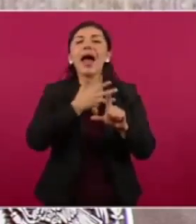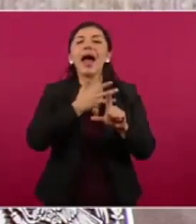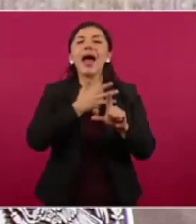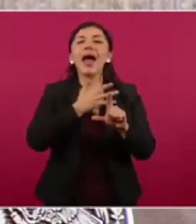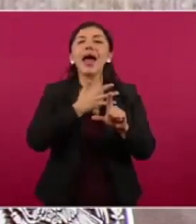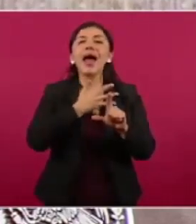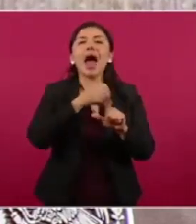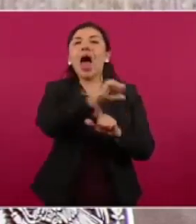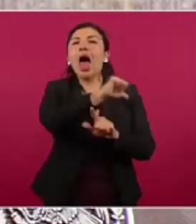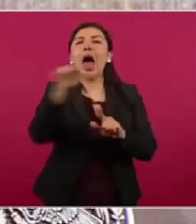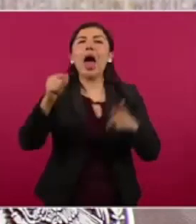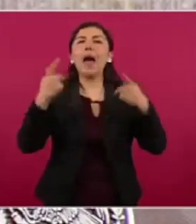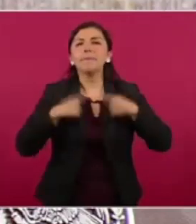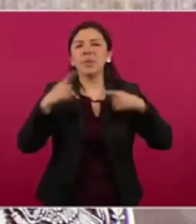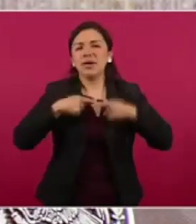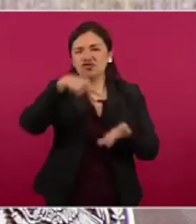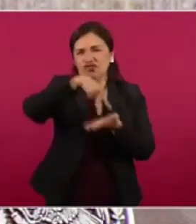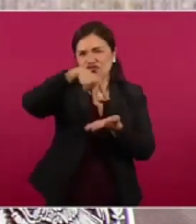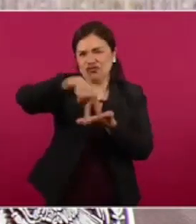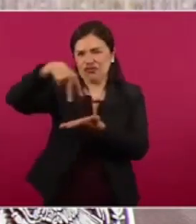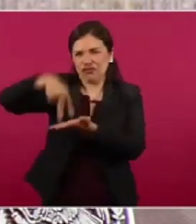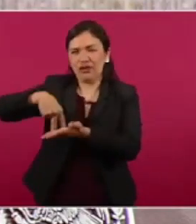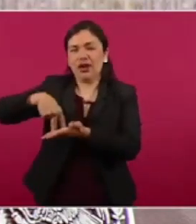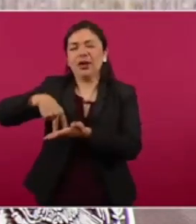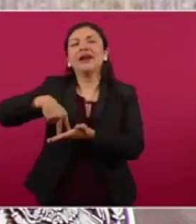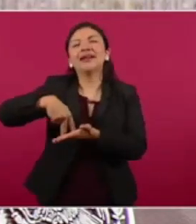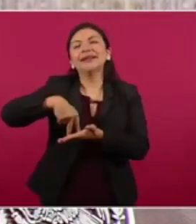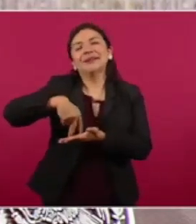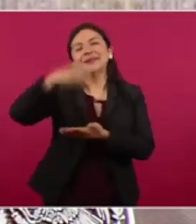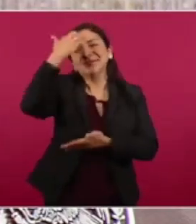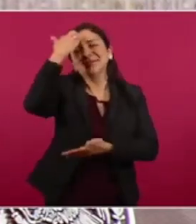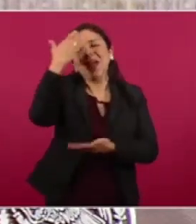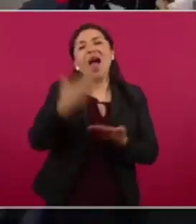los personajes que ahora